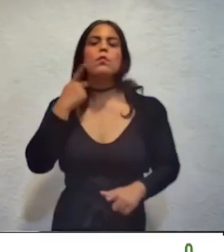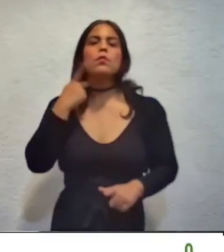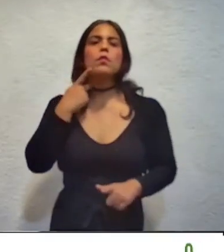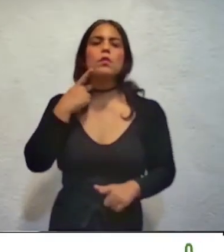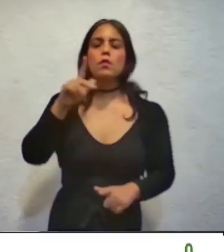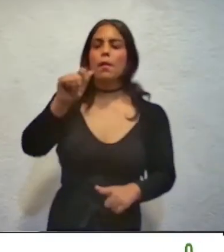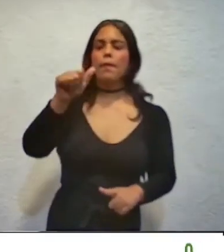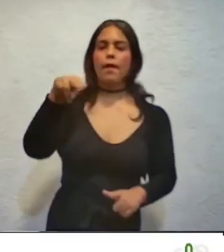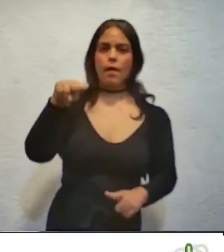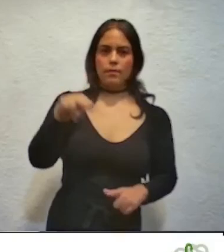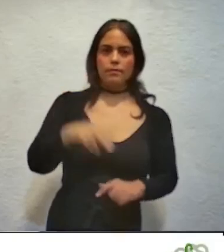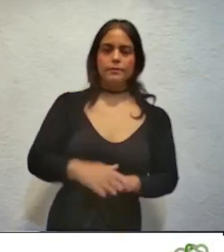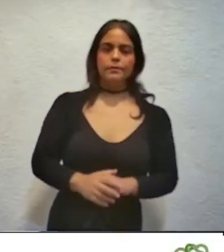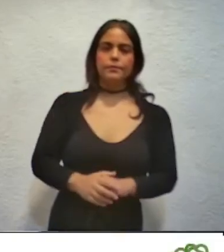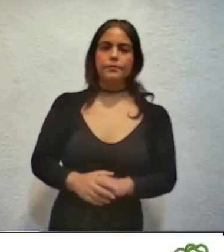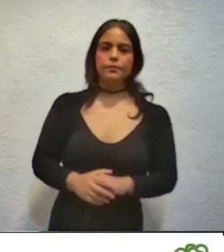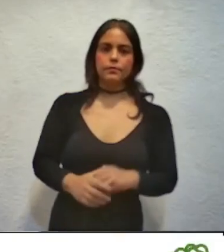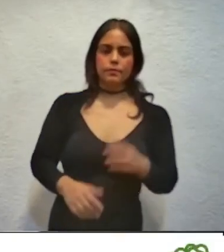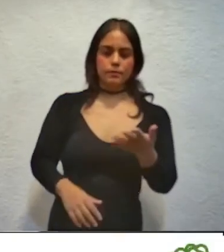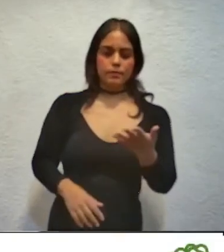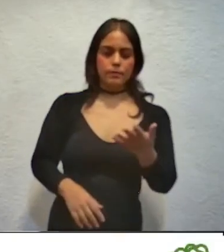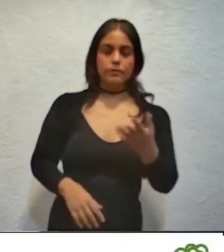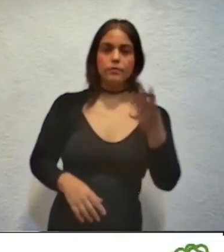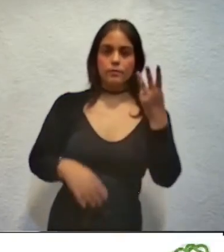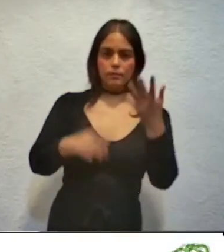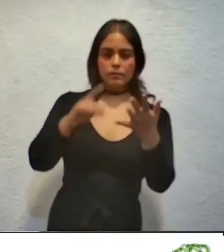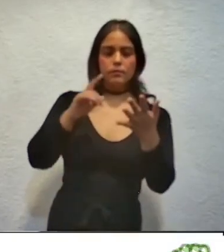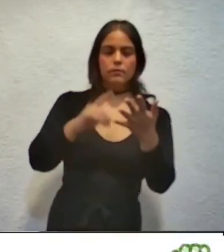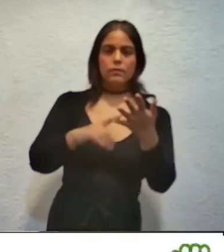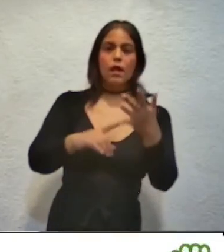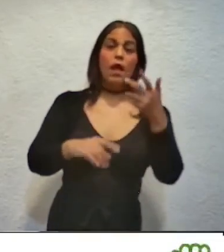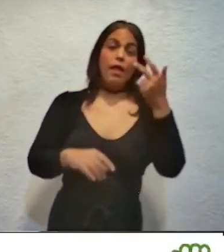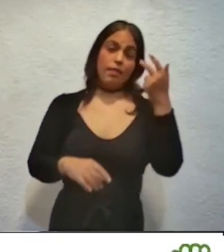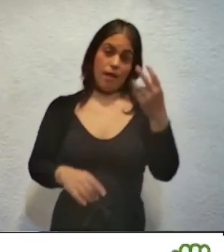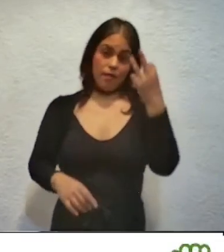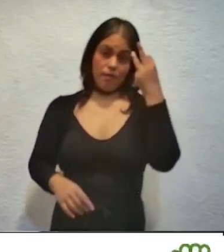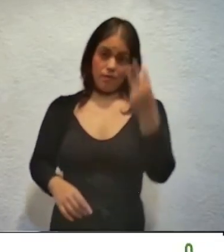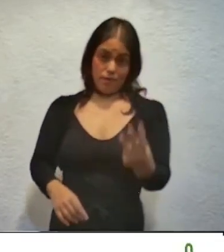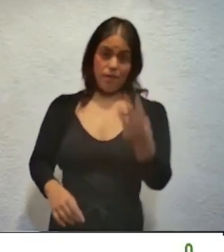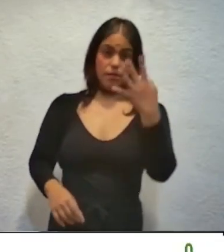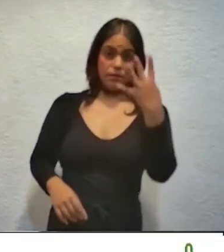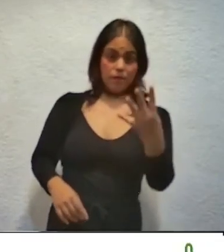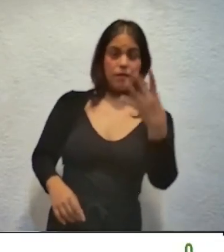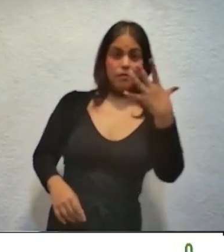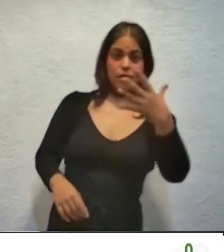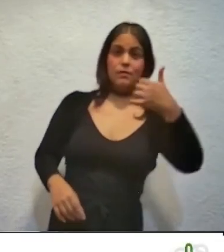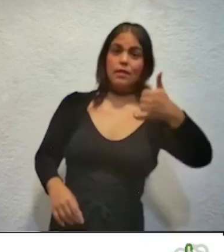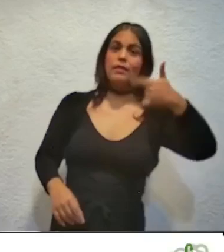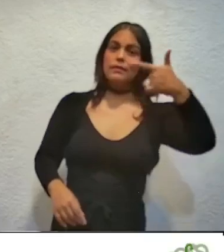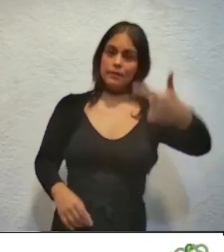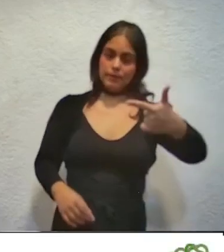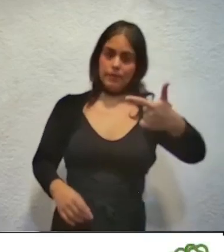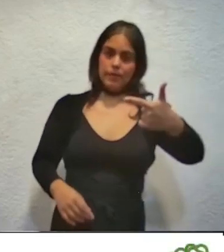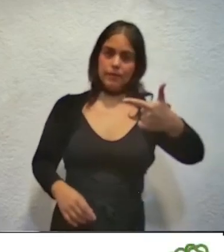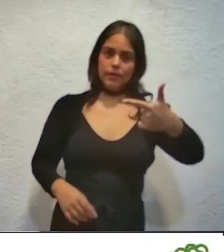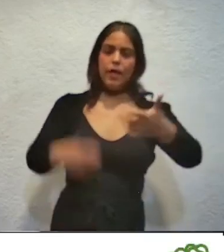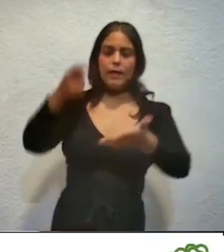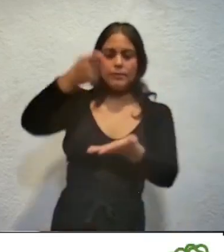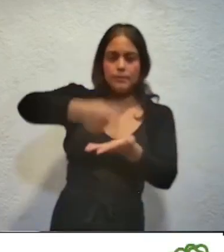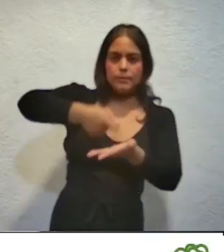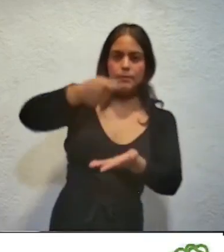número 5. El asunto número 3, 4, 5, 6 y 7 son sentencias convenio